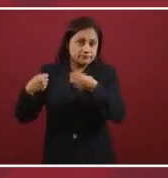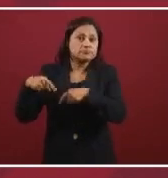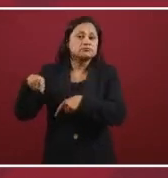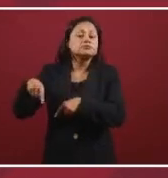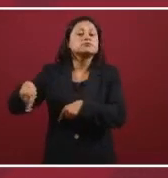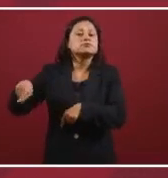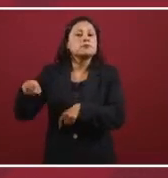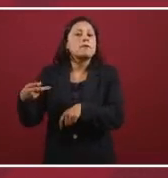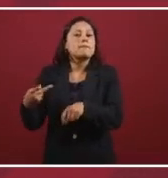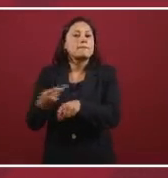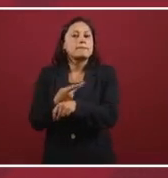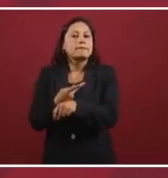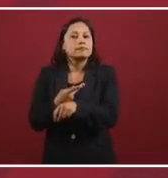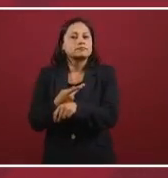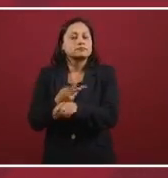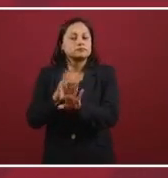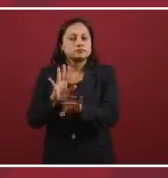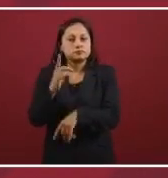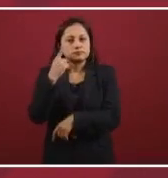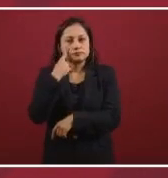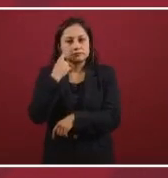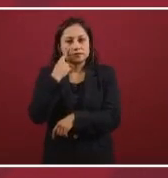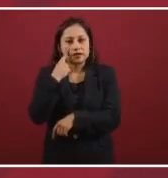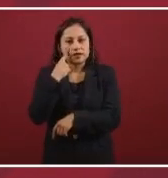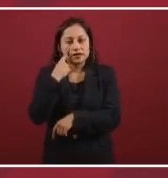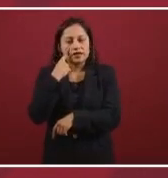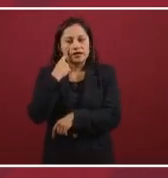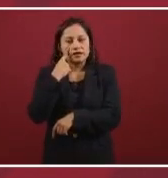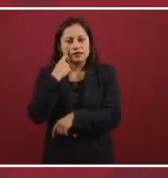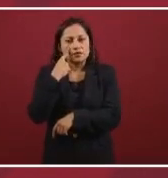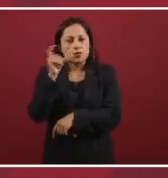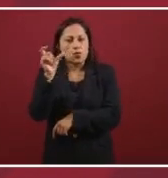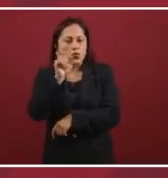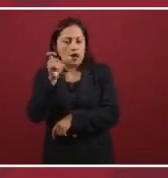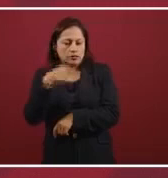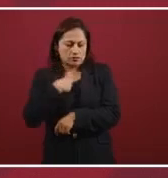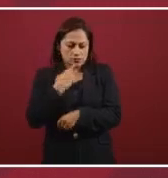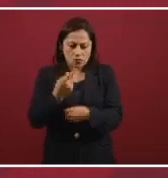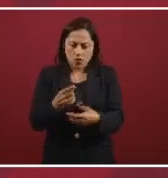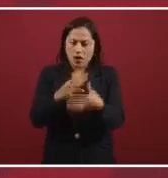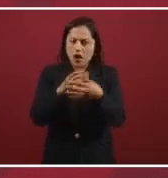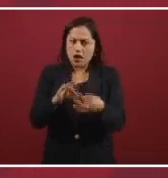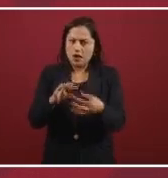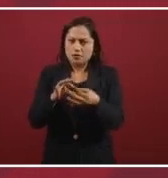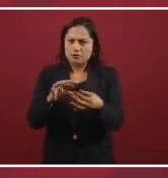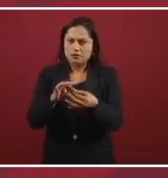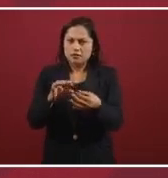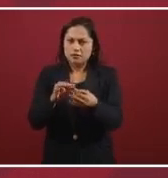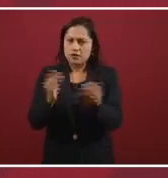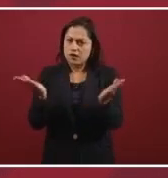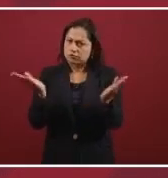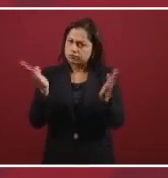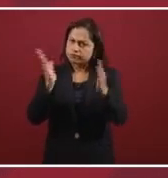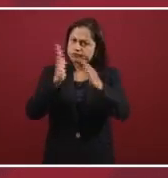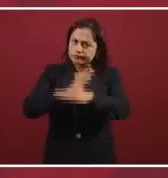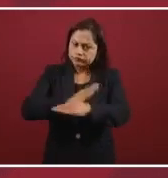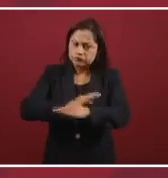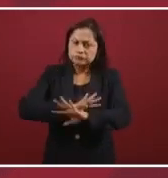hablando de que era el momento de una reconciliación. Yo les tomo la palabra.